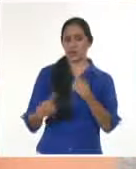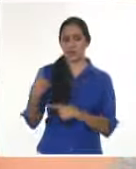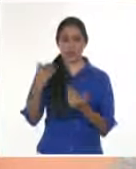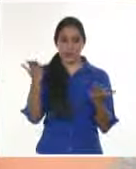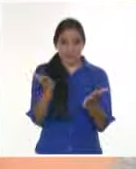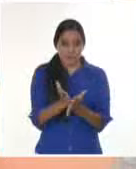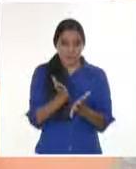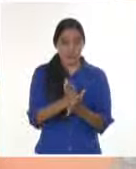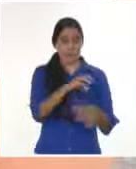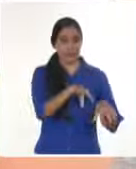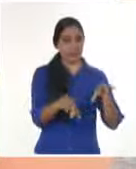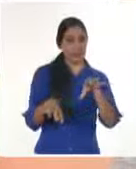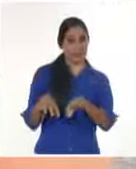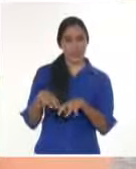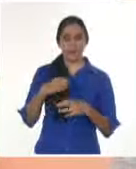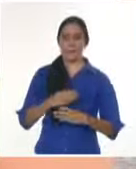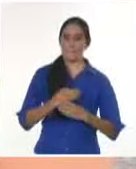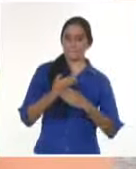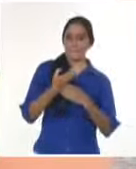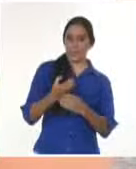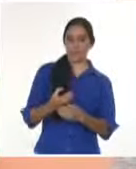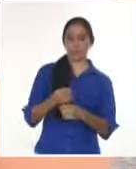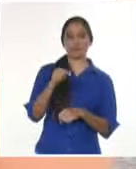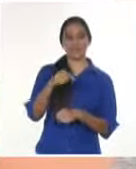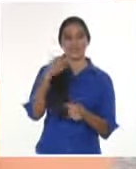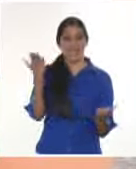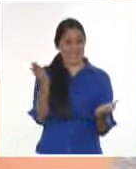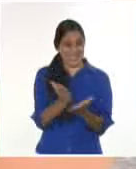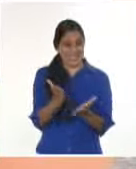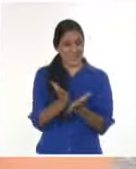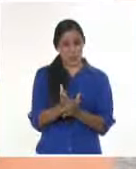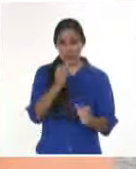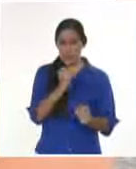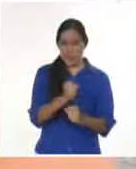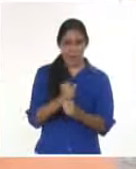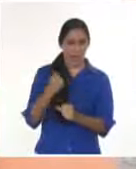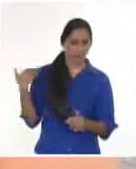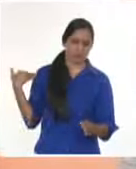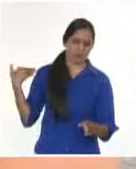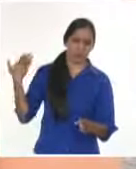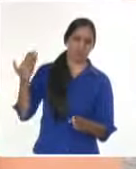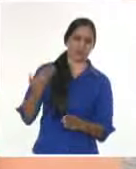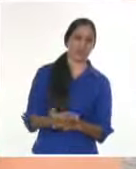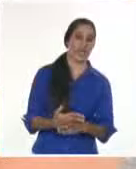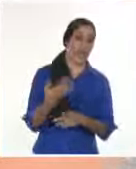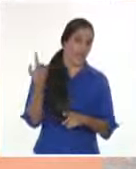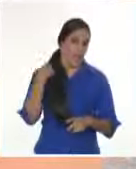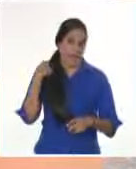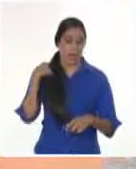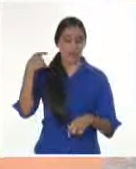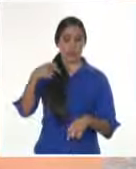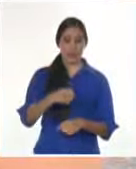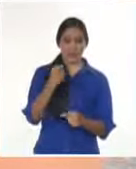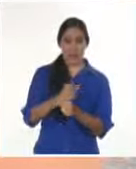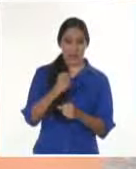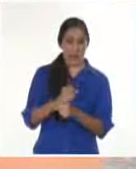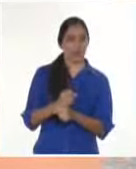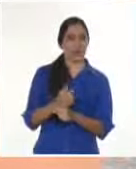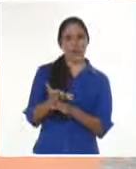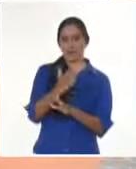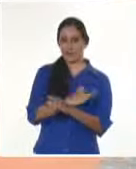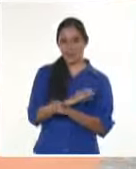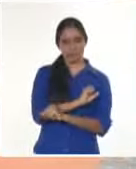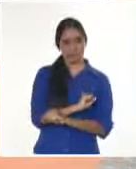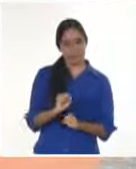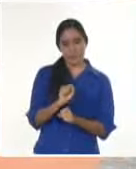que enmarcaba este premio. Esto ha sido un trabajo de muchos años, no es de ahora, esto realmente lo estoy trabajando desde que me gradué.